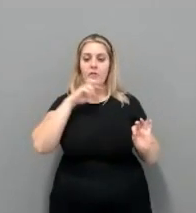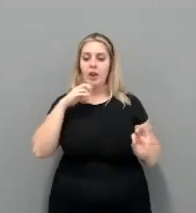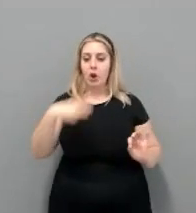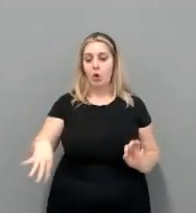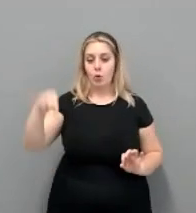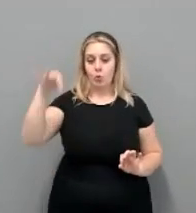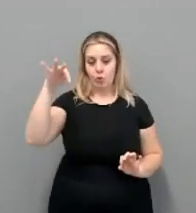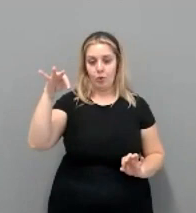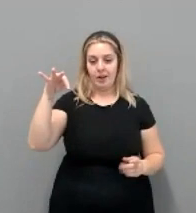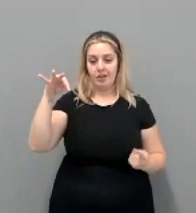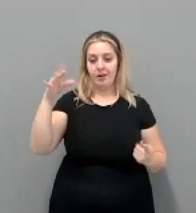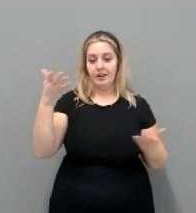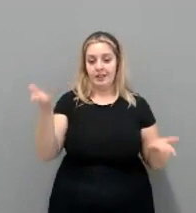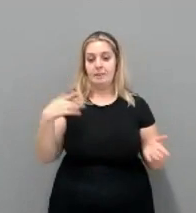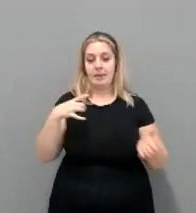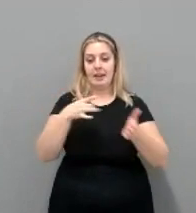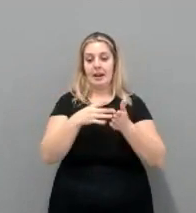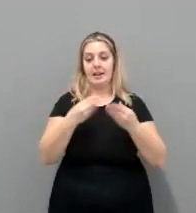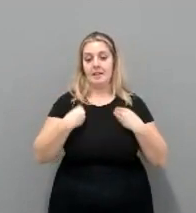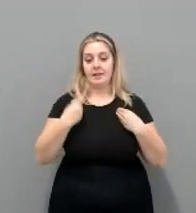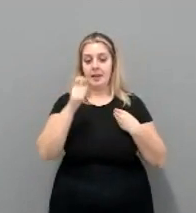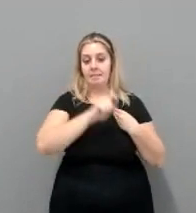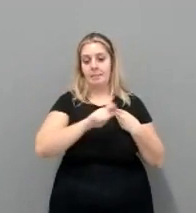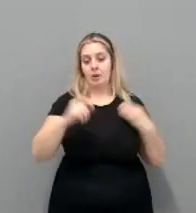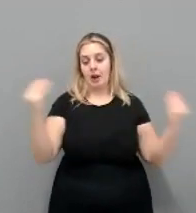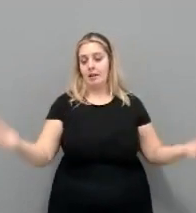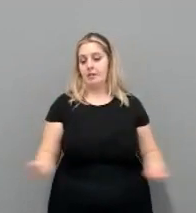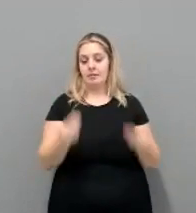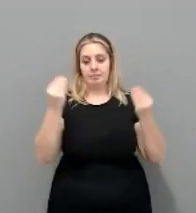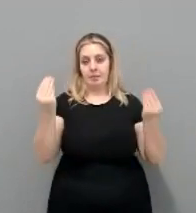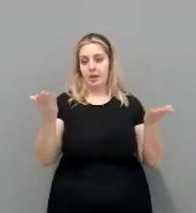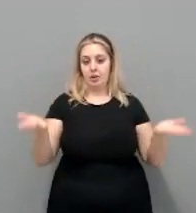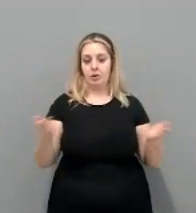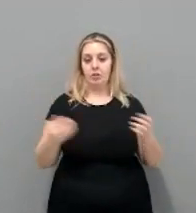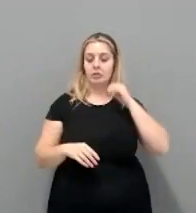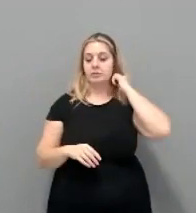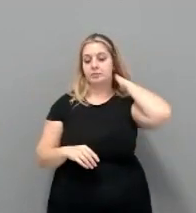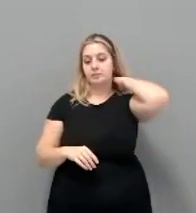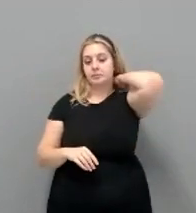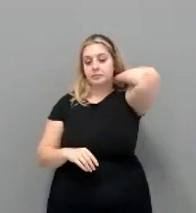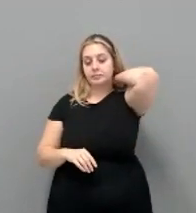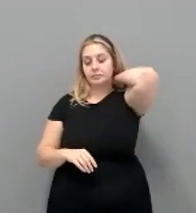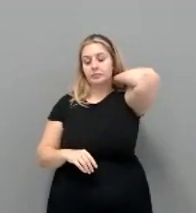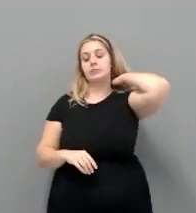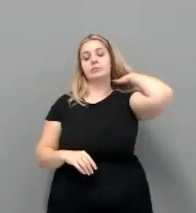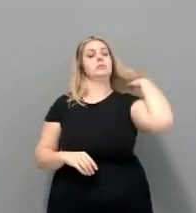único y mejoramos la calidad de vida de las personas a las que tenemos la suerte de acompañar.